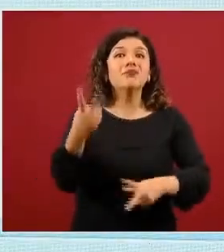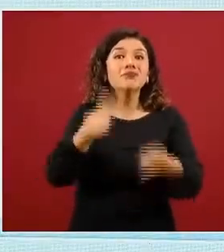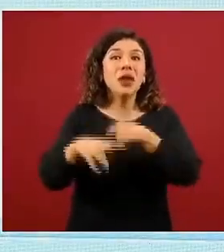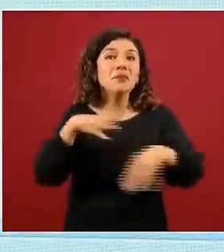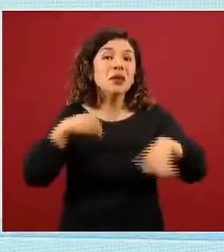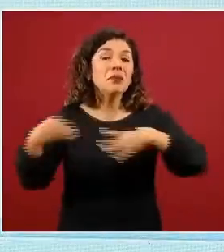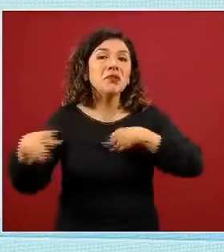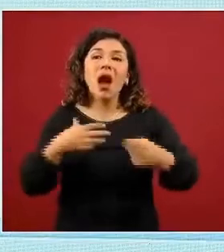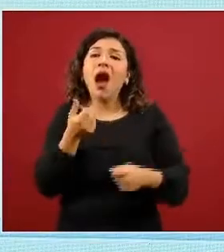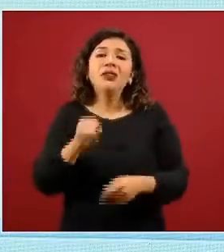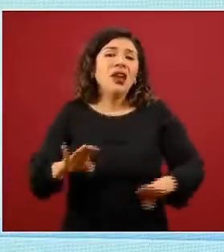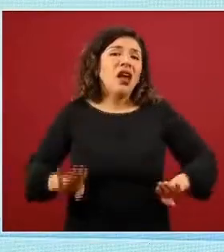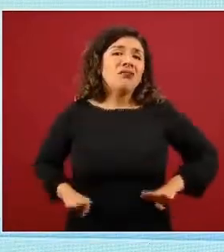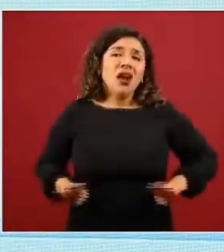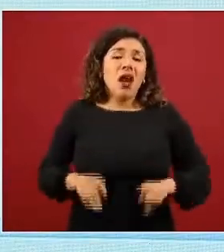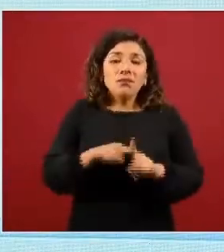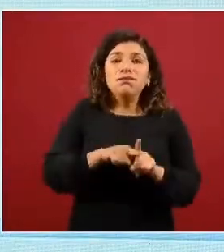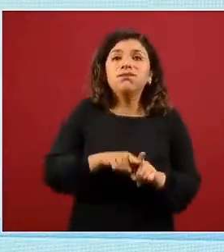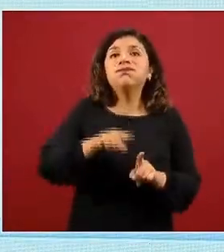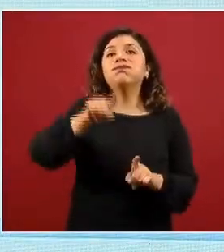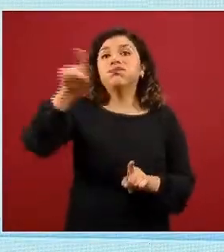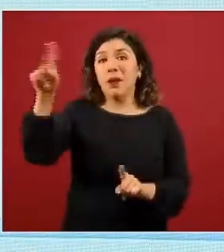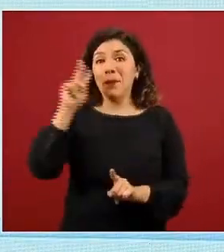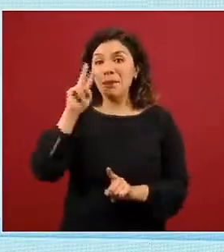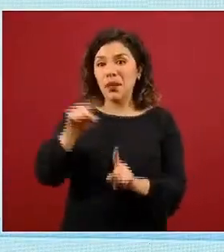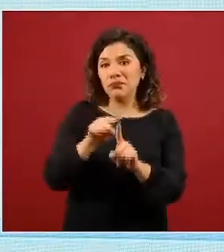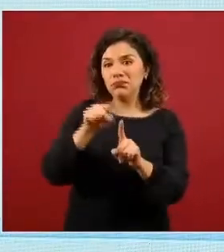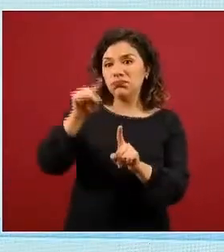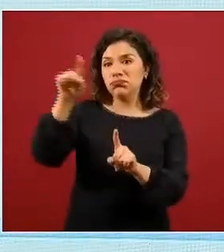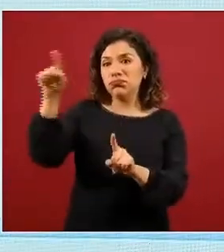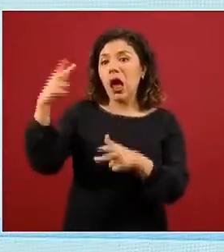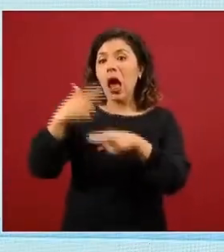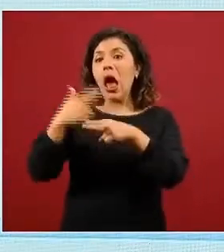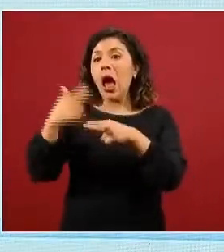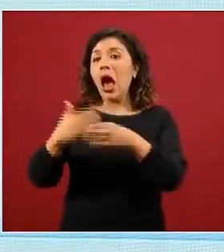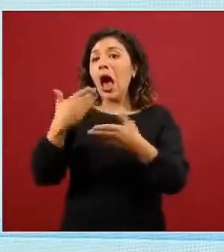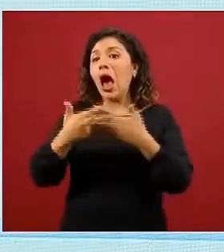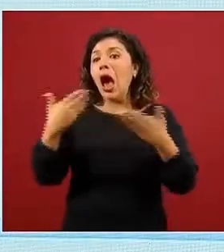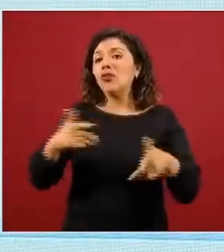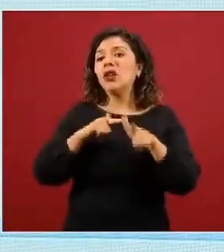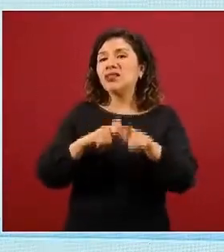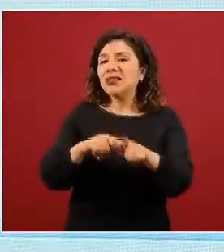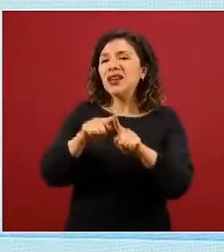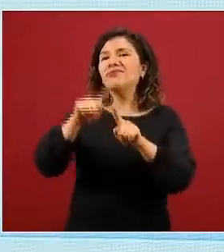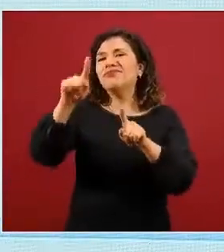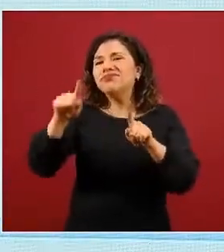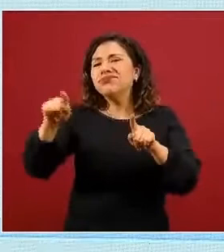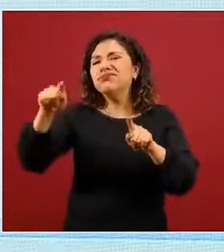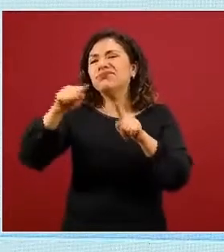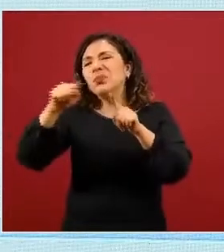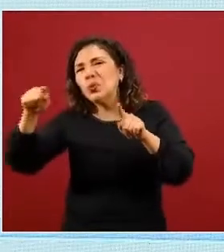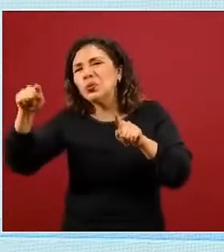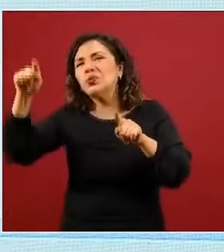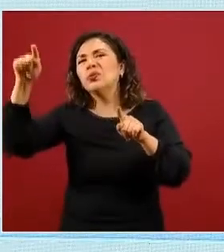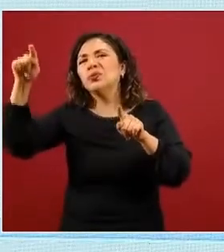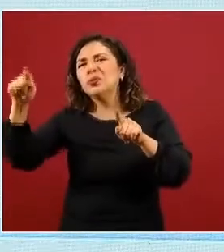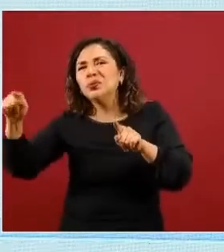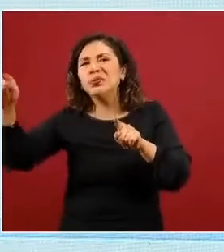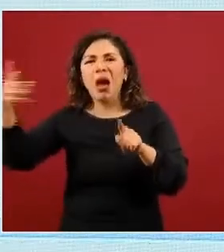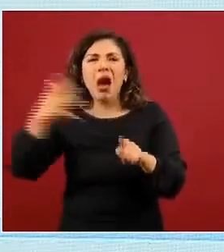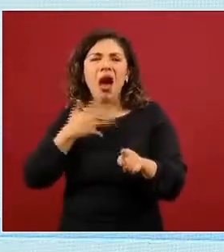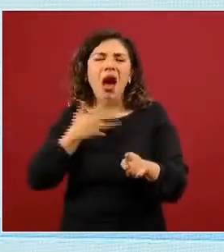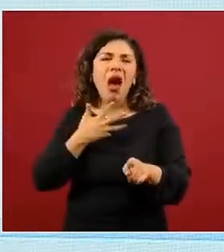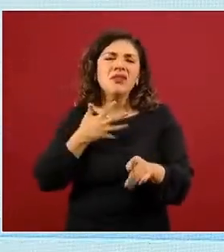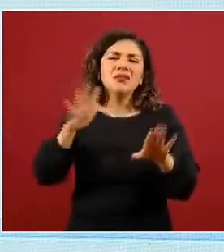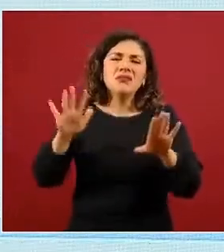inevitable entrar, en un periodo de progresión de la epidemia y ha estado en un proceso de meseta. Vemos ya a